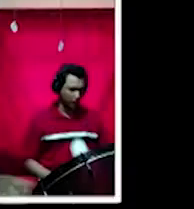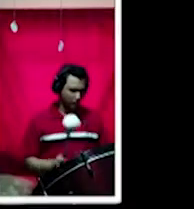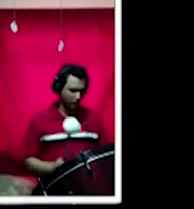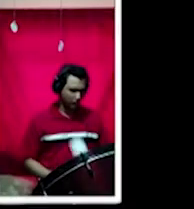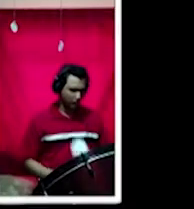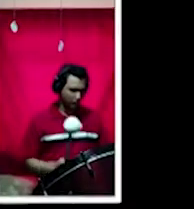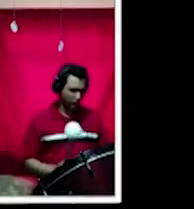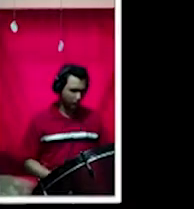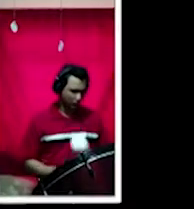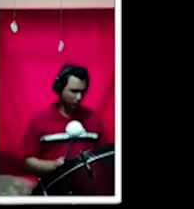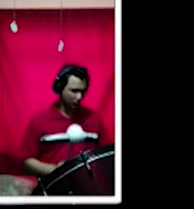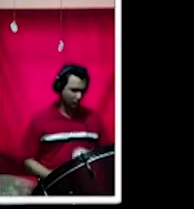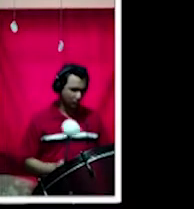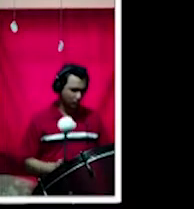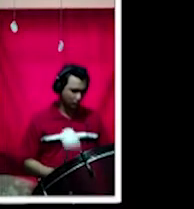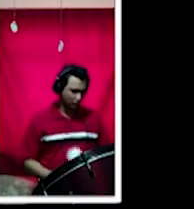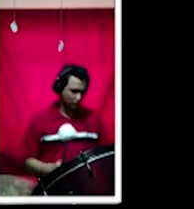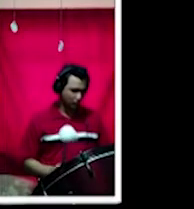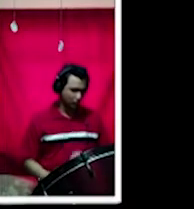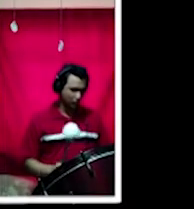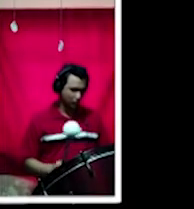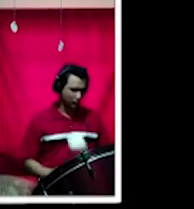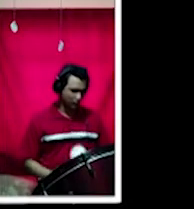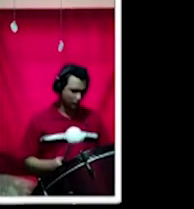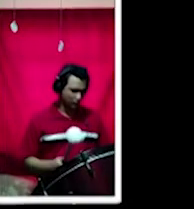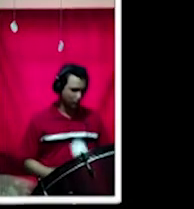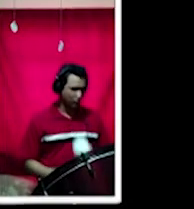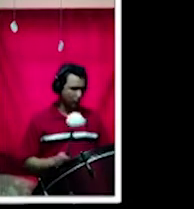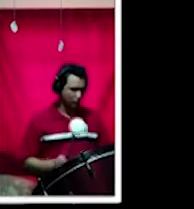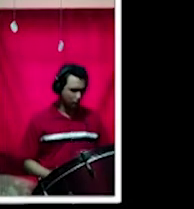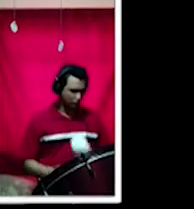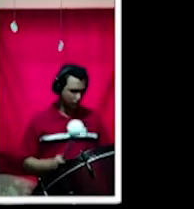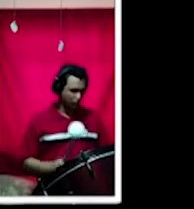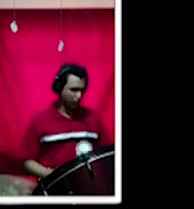a y